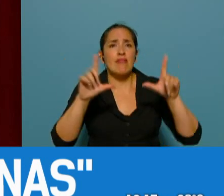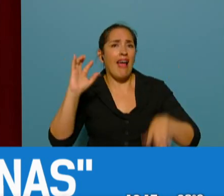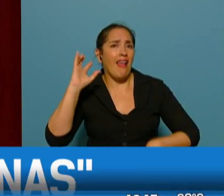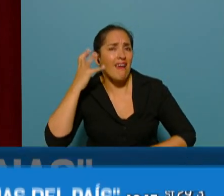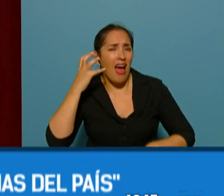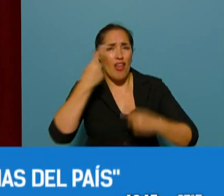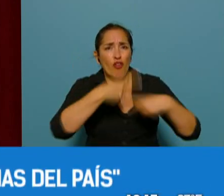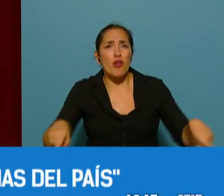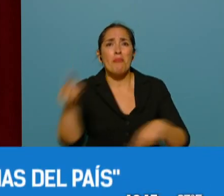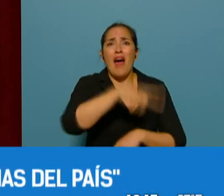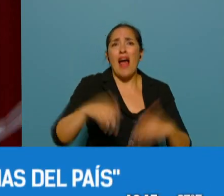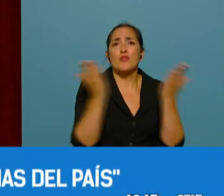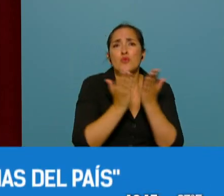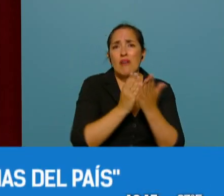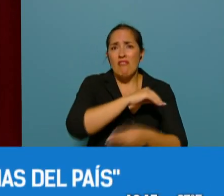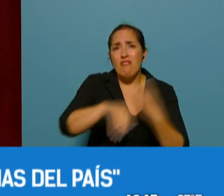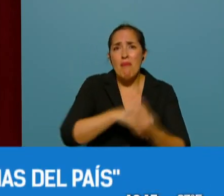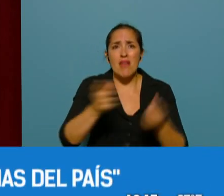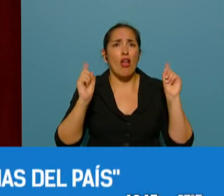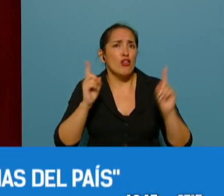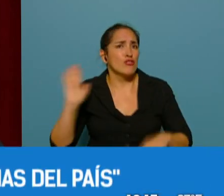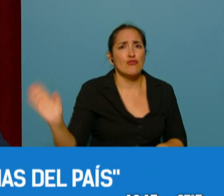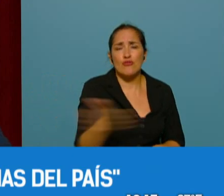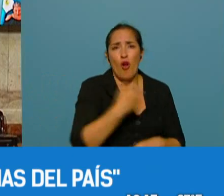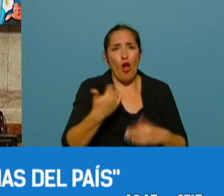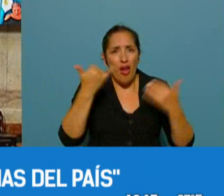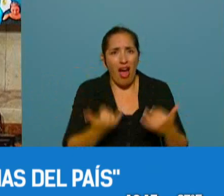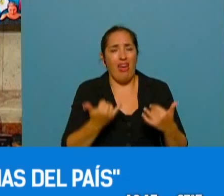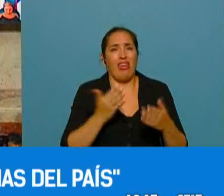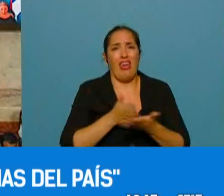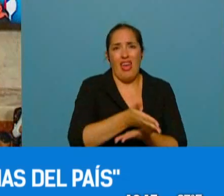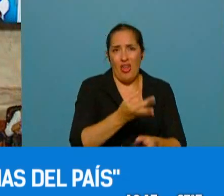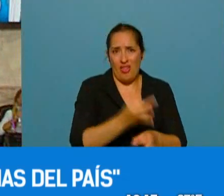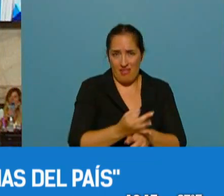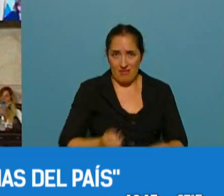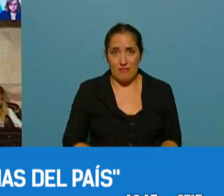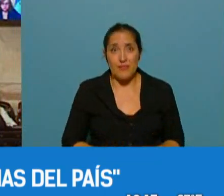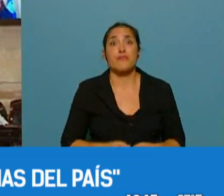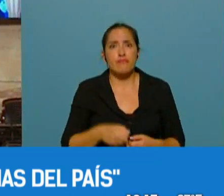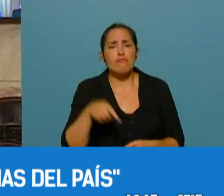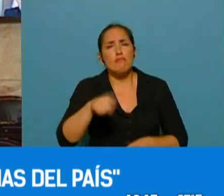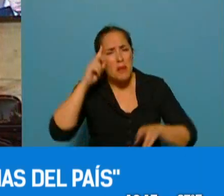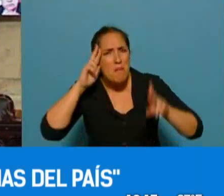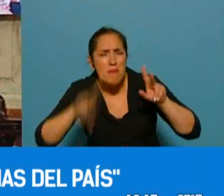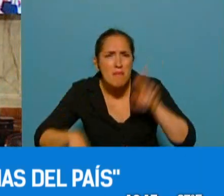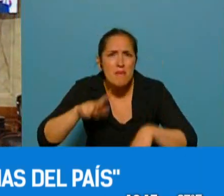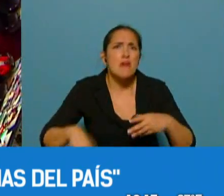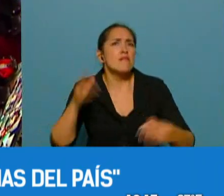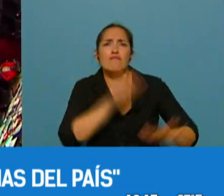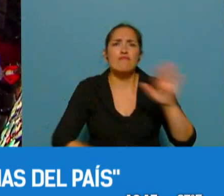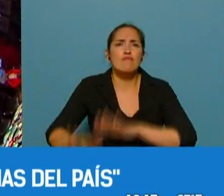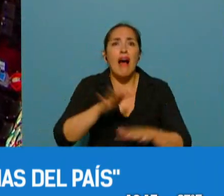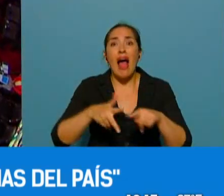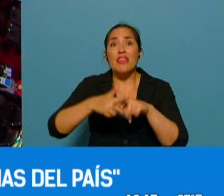radial para estudiantes, familias y docentes. Se implementaron medidas para acompañar a quienes contaban